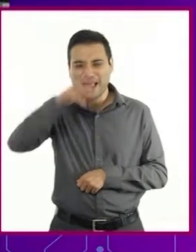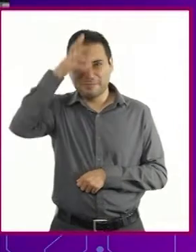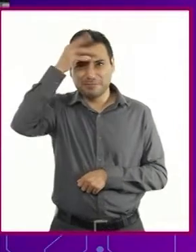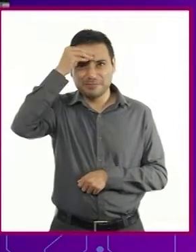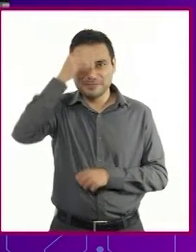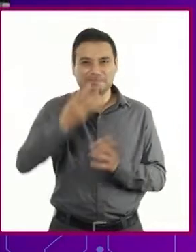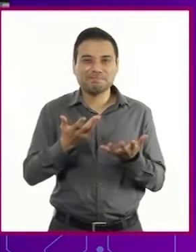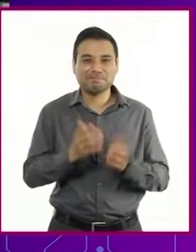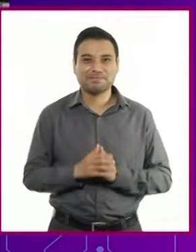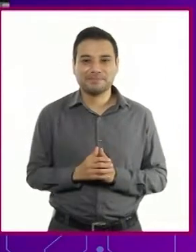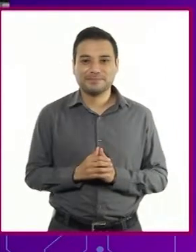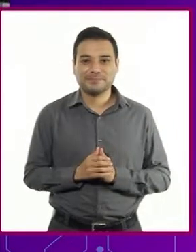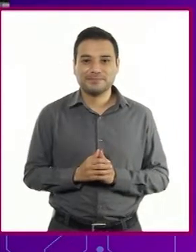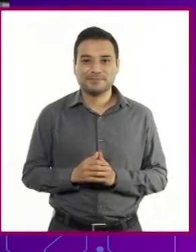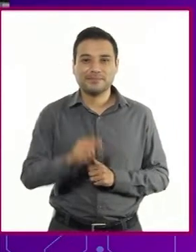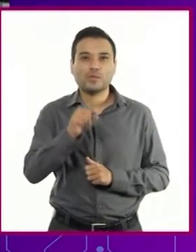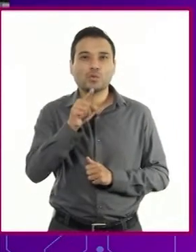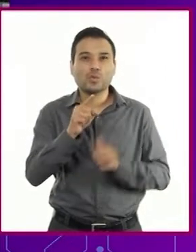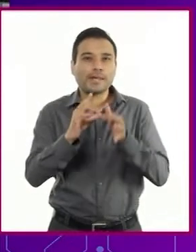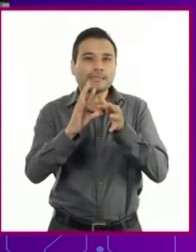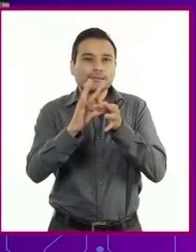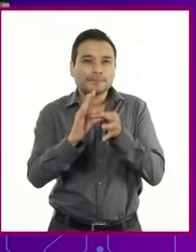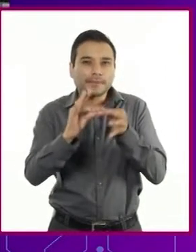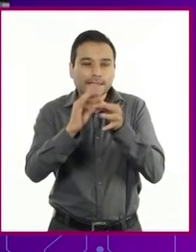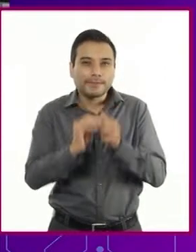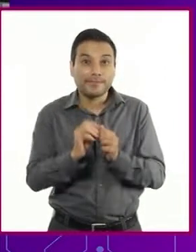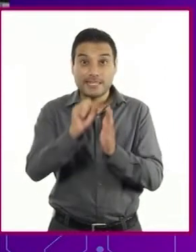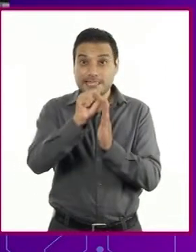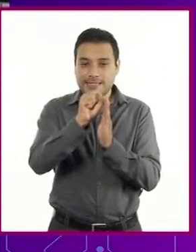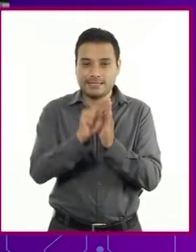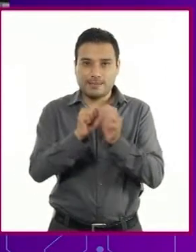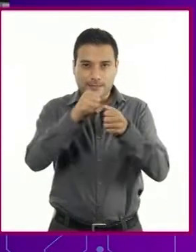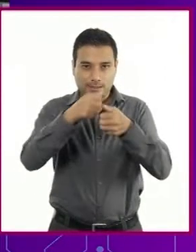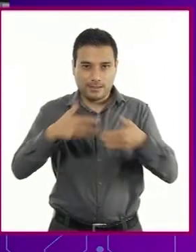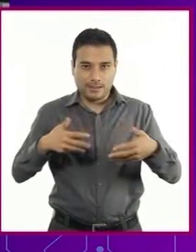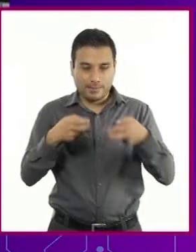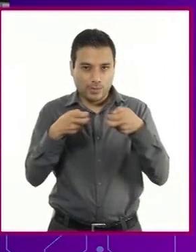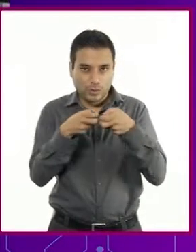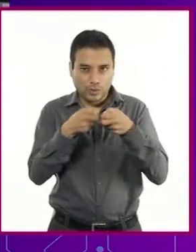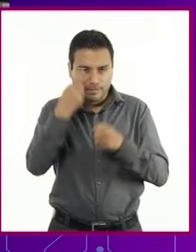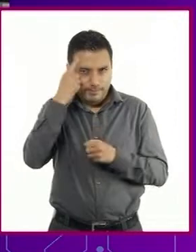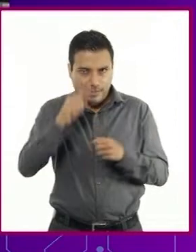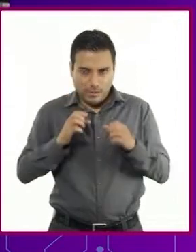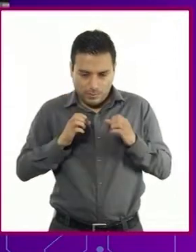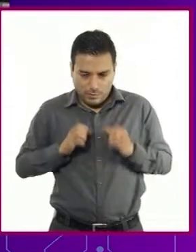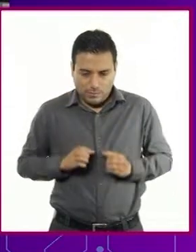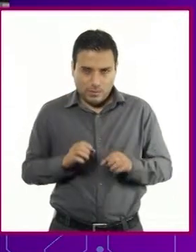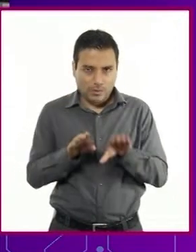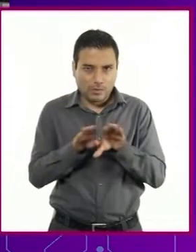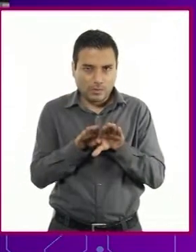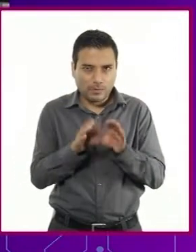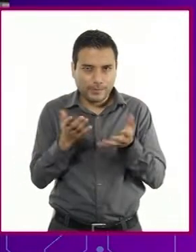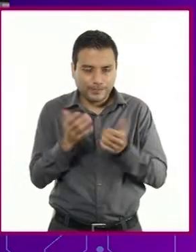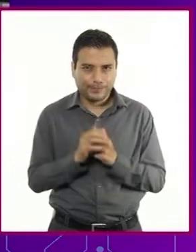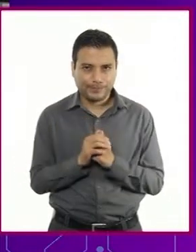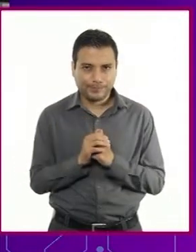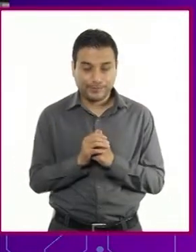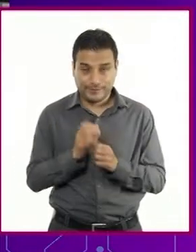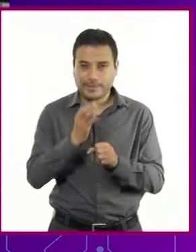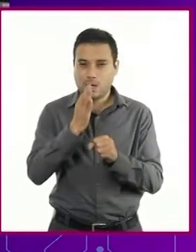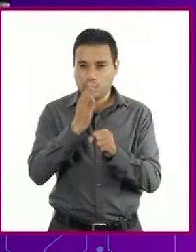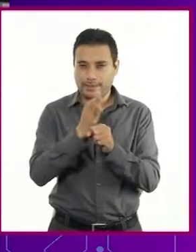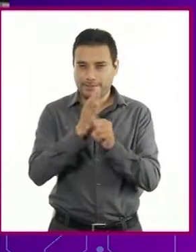hoy. Explica la coordinación del sistema nervioso en el funcionamiento del cuerpo. En esta ocasión nos enfocaremos